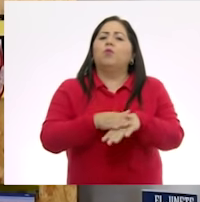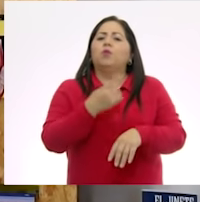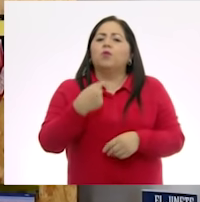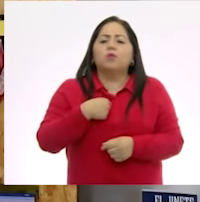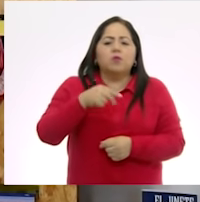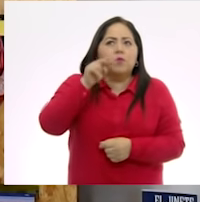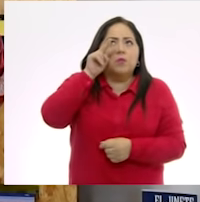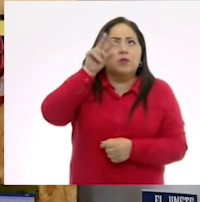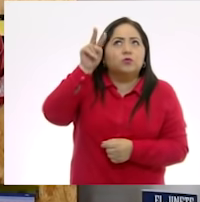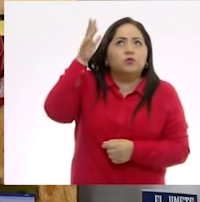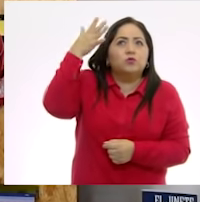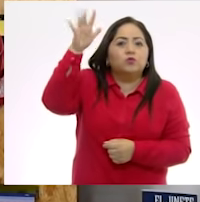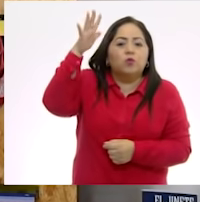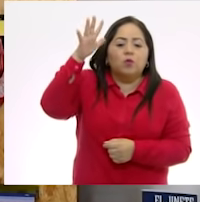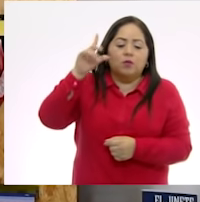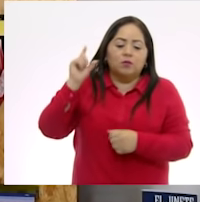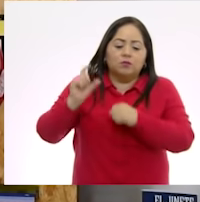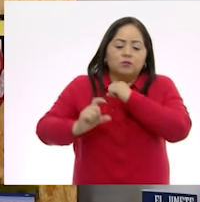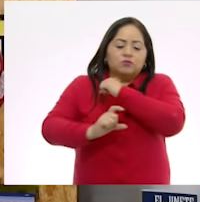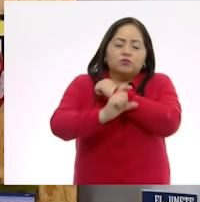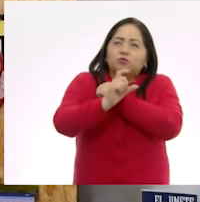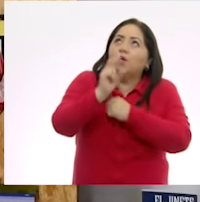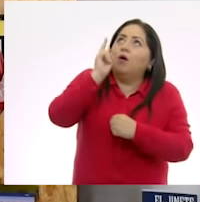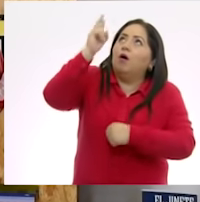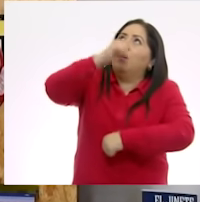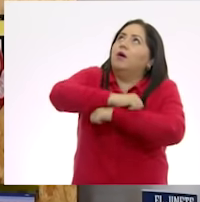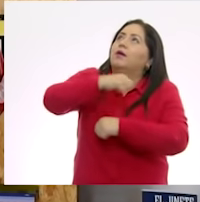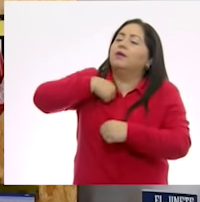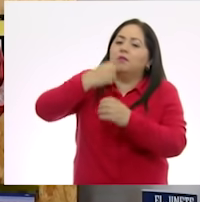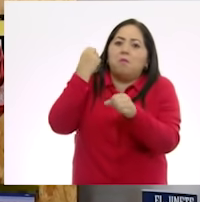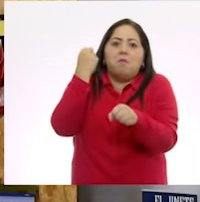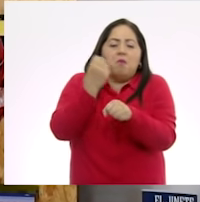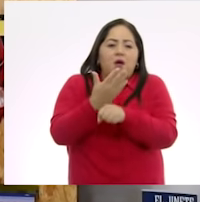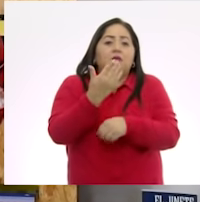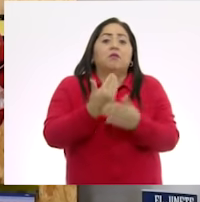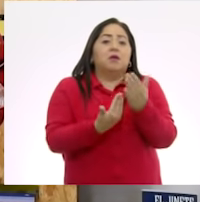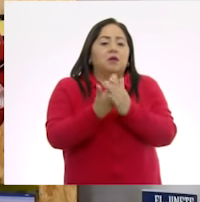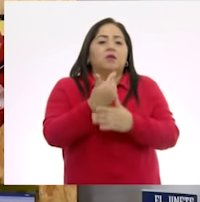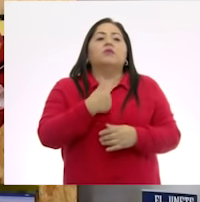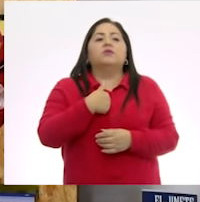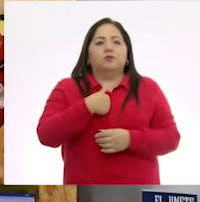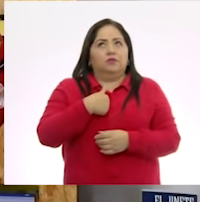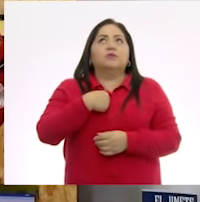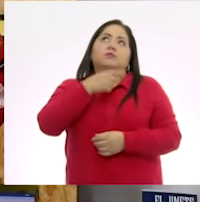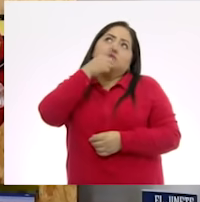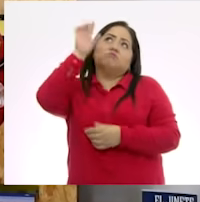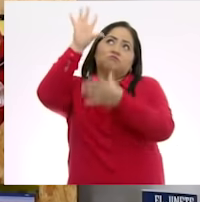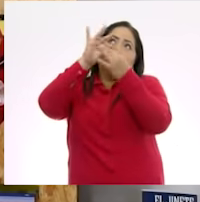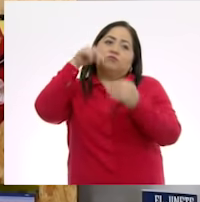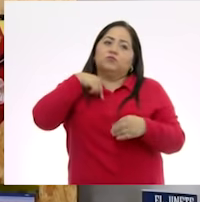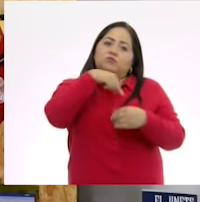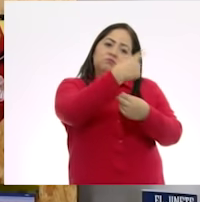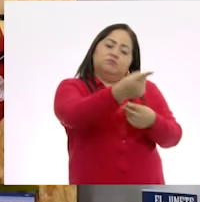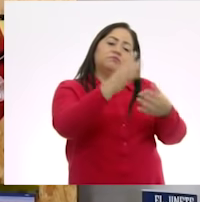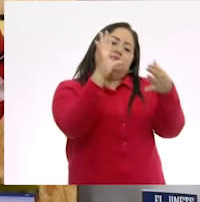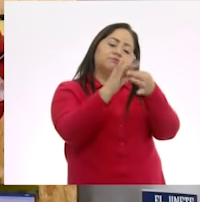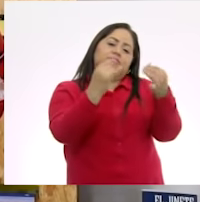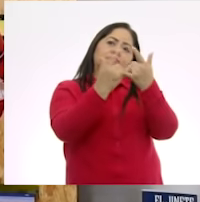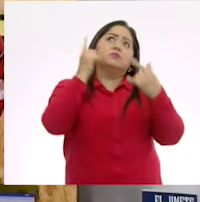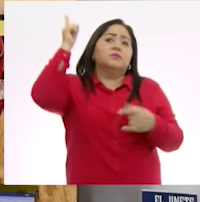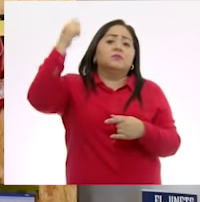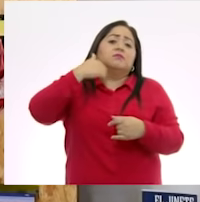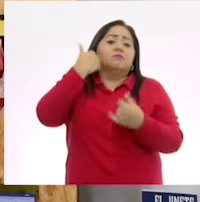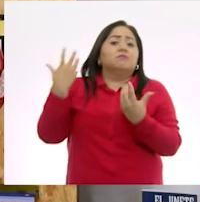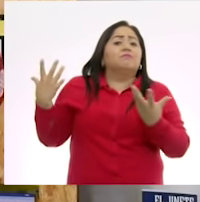al sol asomarse desde mi ventana bien temprano y le dije que yo iba a venir a contarles unos cuentos. Y quiso